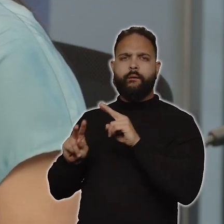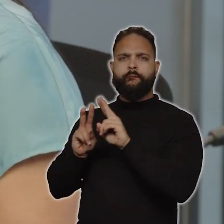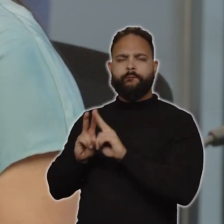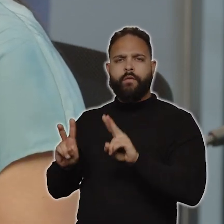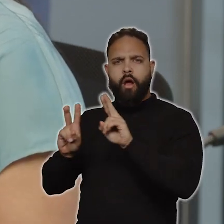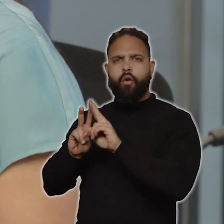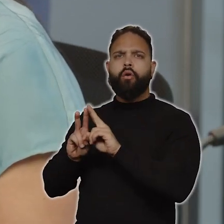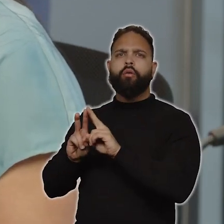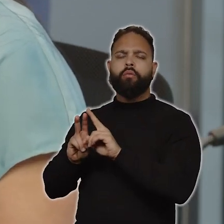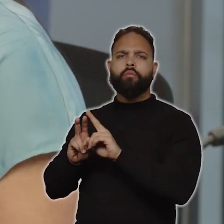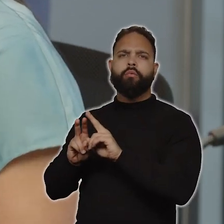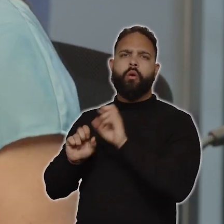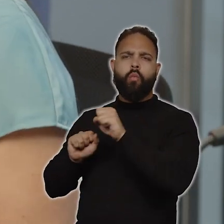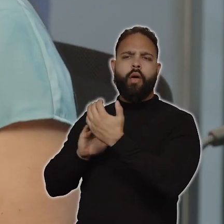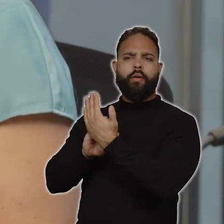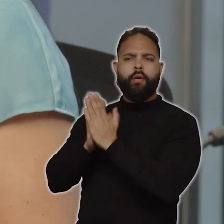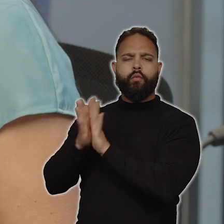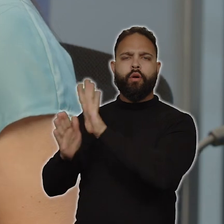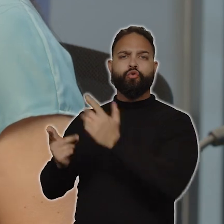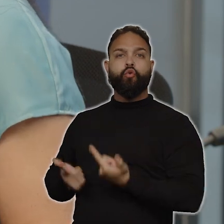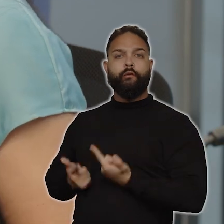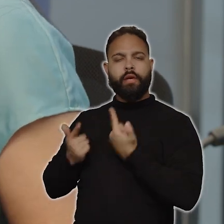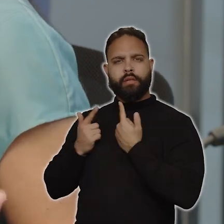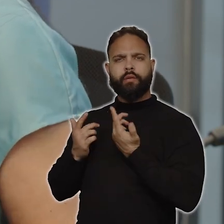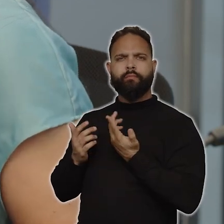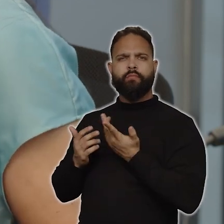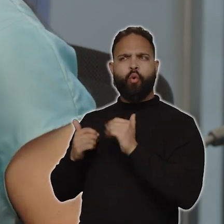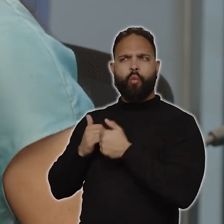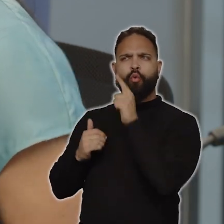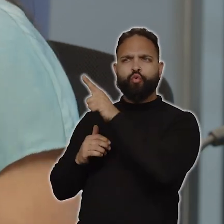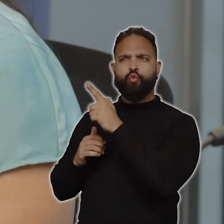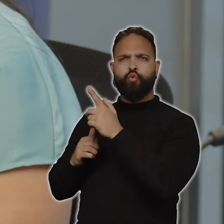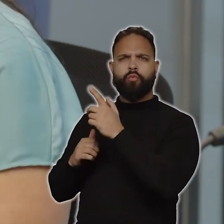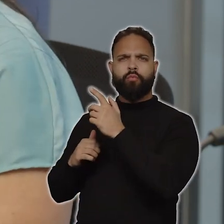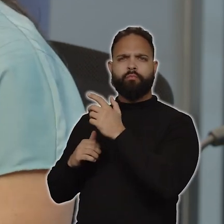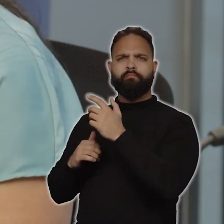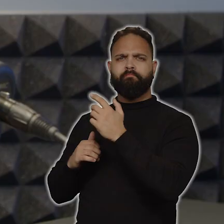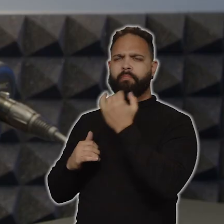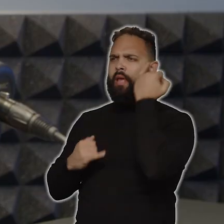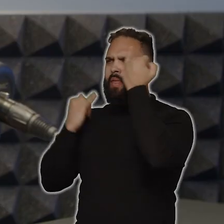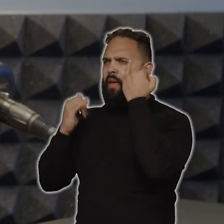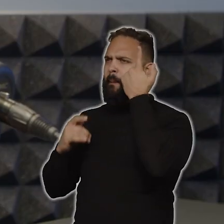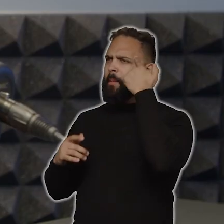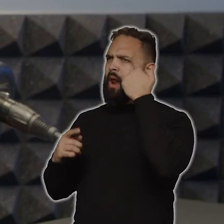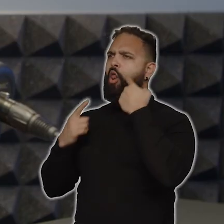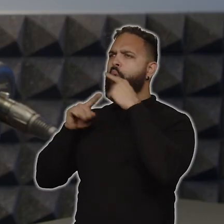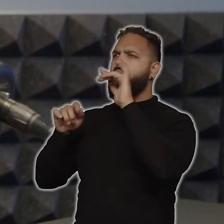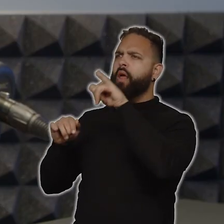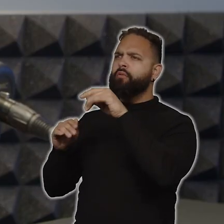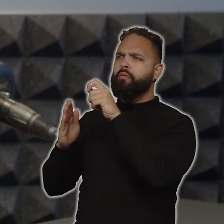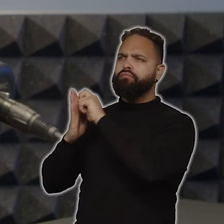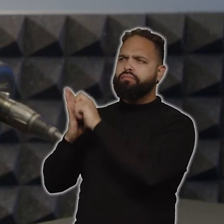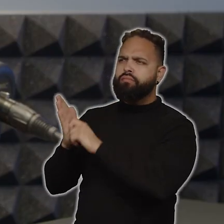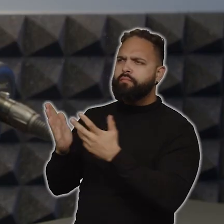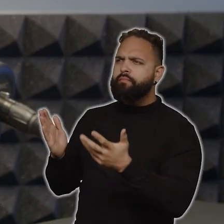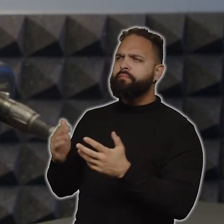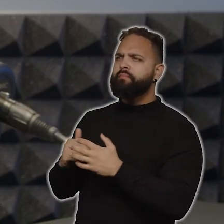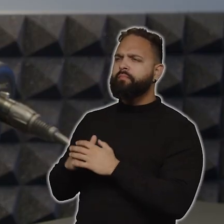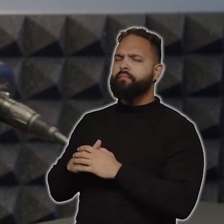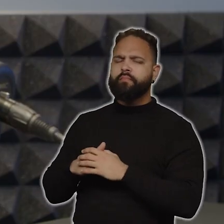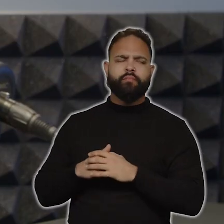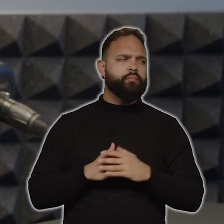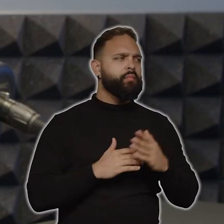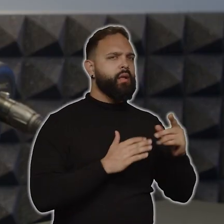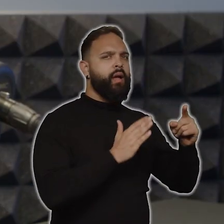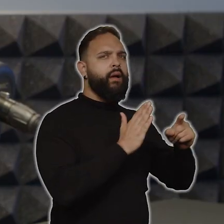pueden transformar la realidad. ¿Qué te motivó a incluir algo como esto en esa oratoria? Es que hay veces de que nosotros los niños